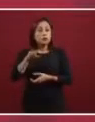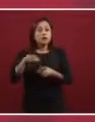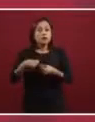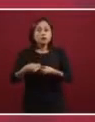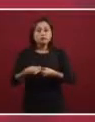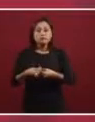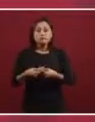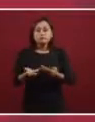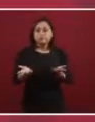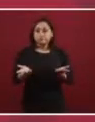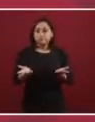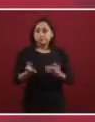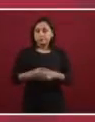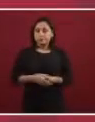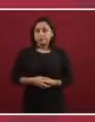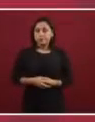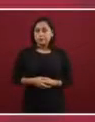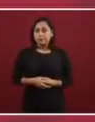la